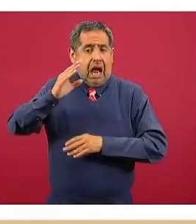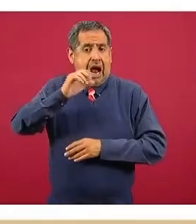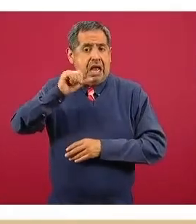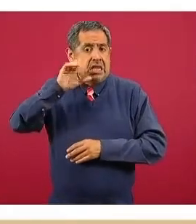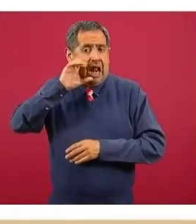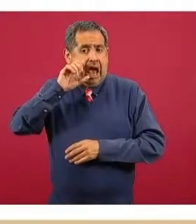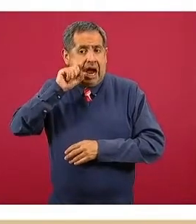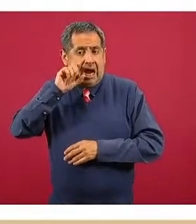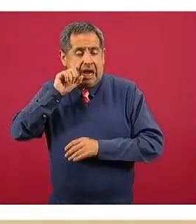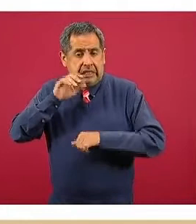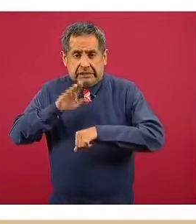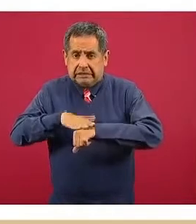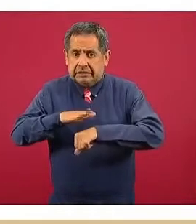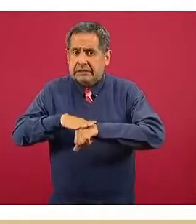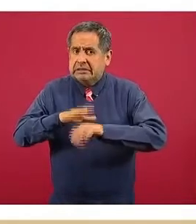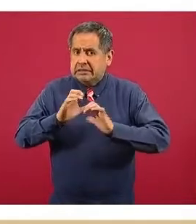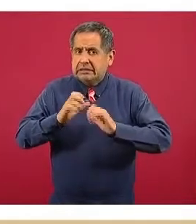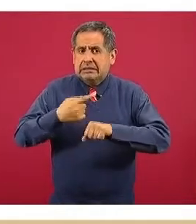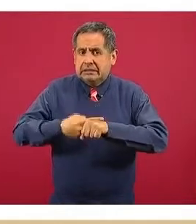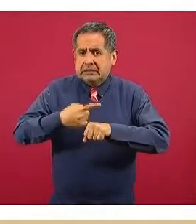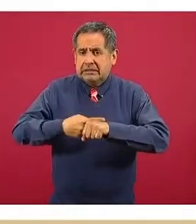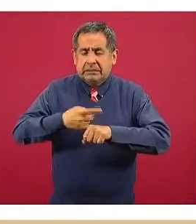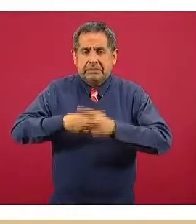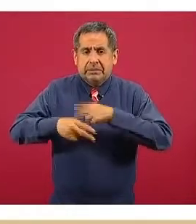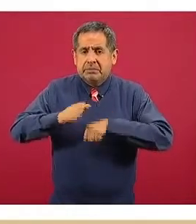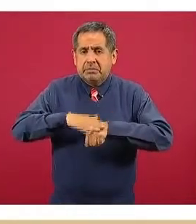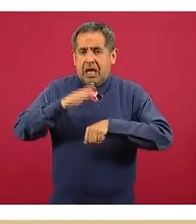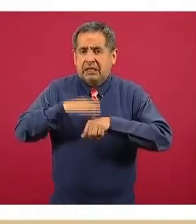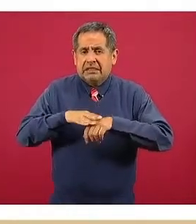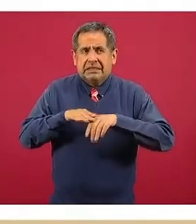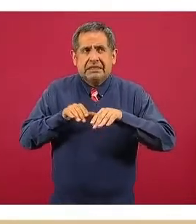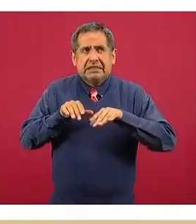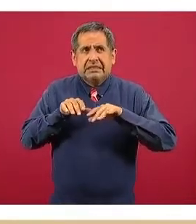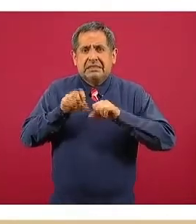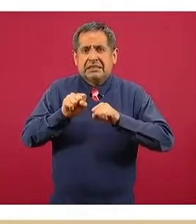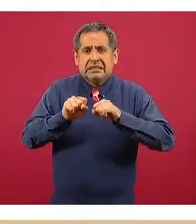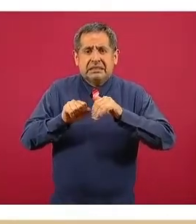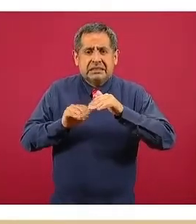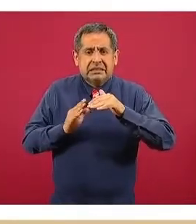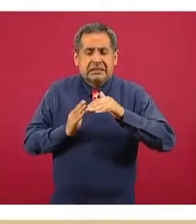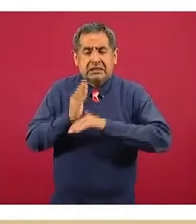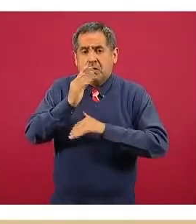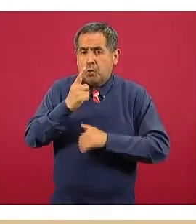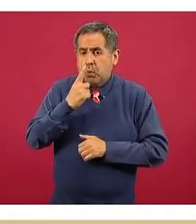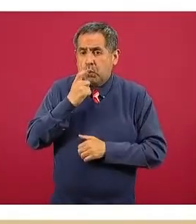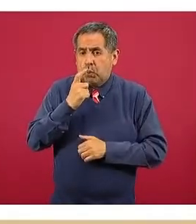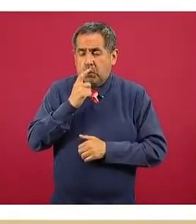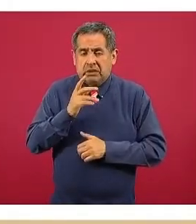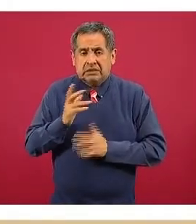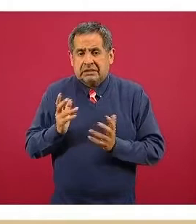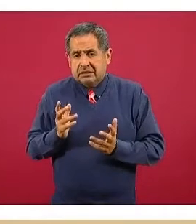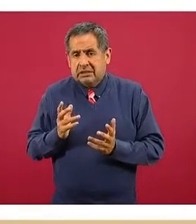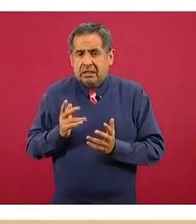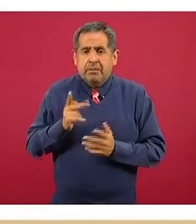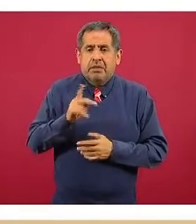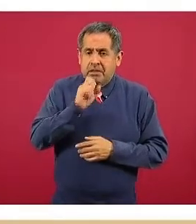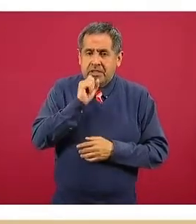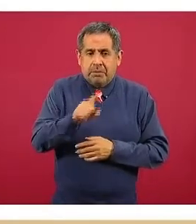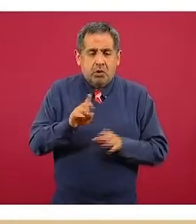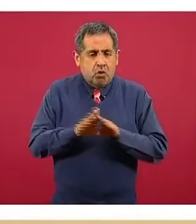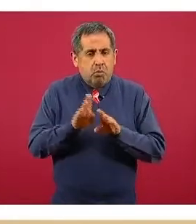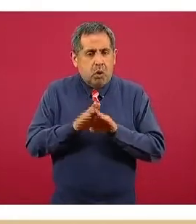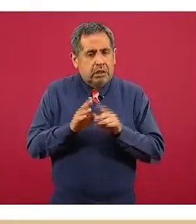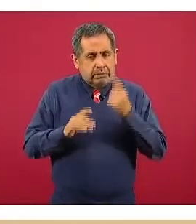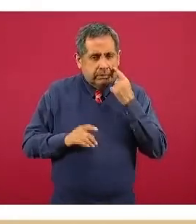primera de ellas, que son las camas generales, están prácticamente bordeando ya el rango rojo, pero además podemos ver cómo